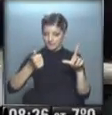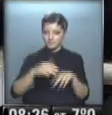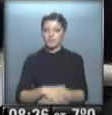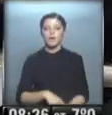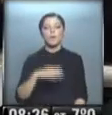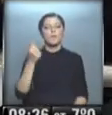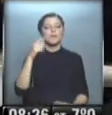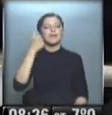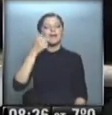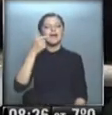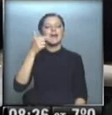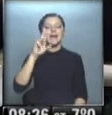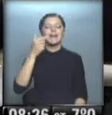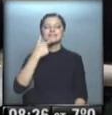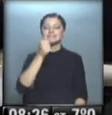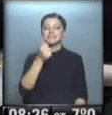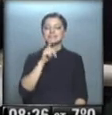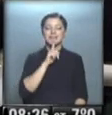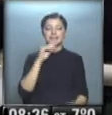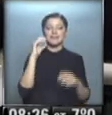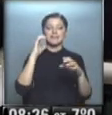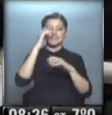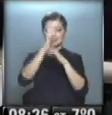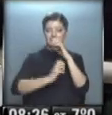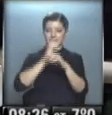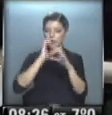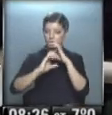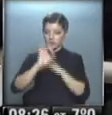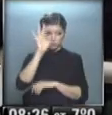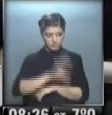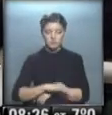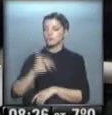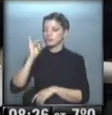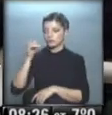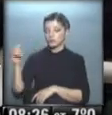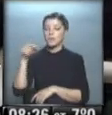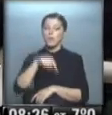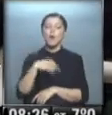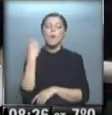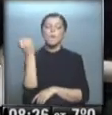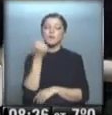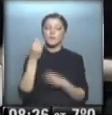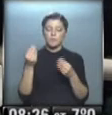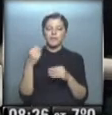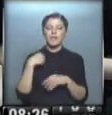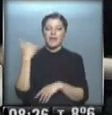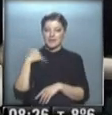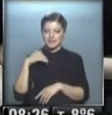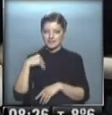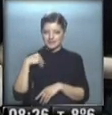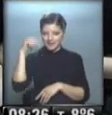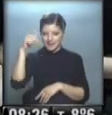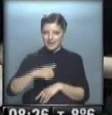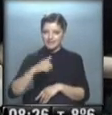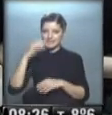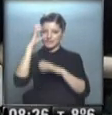de comunicaciones, son satélites solo de comunicaciones. Exacto. ¿Y qué importancia tiene que la Argentina pueda desarrollar este tipo